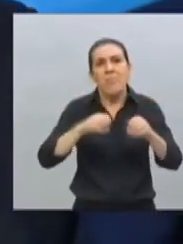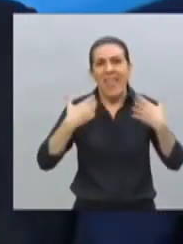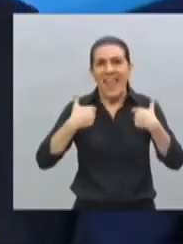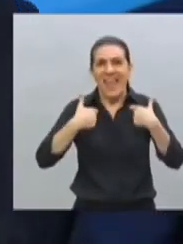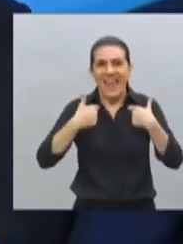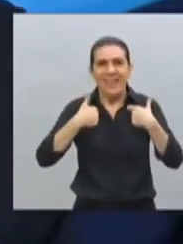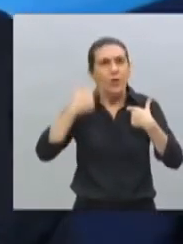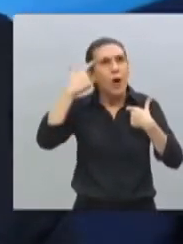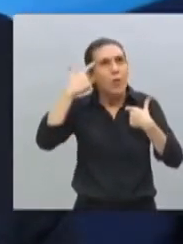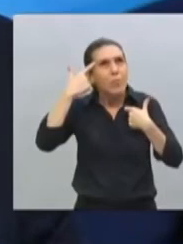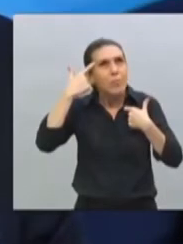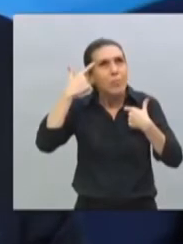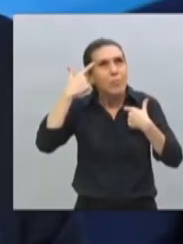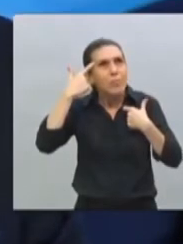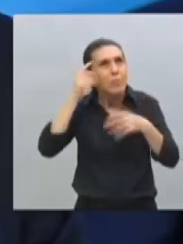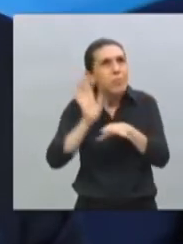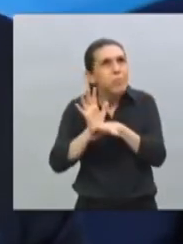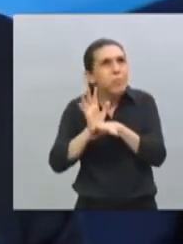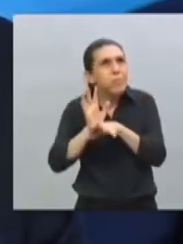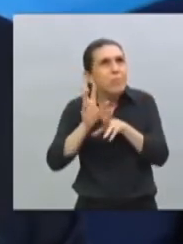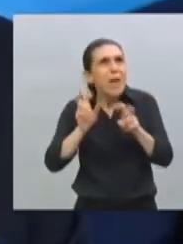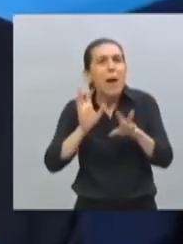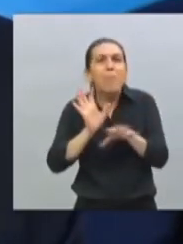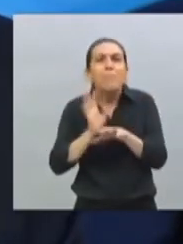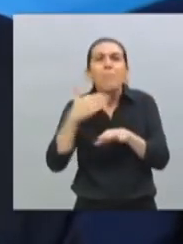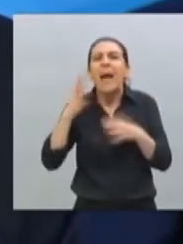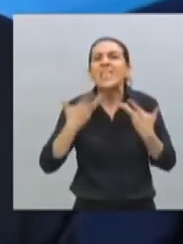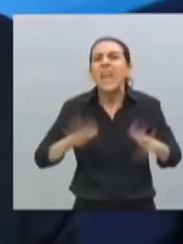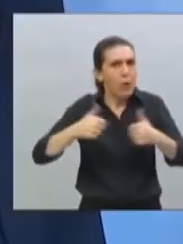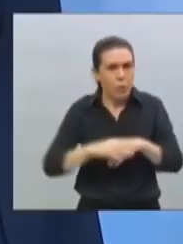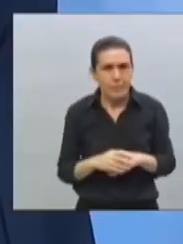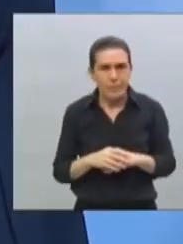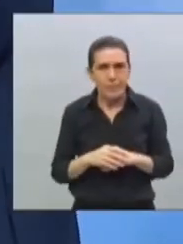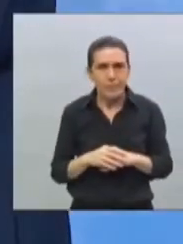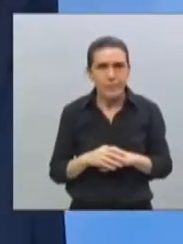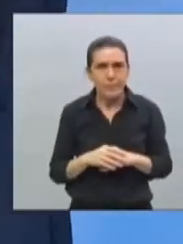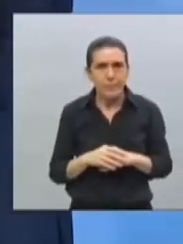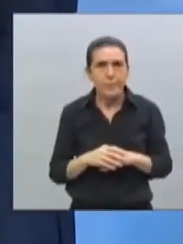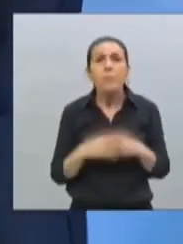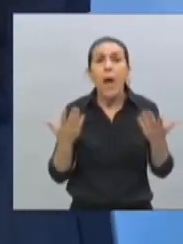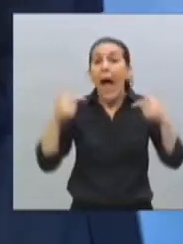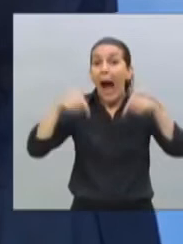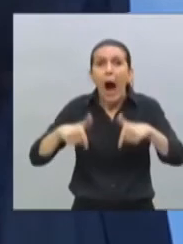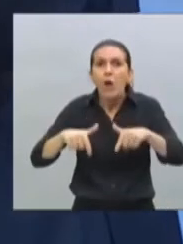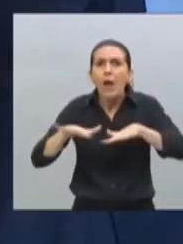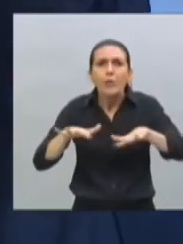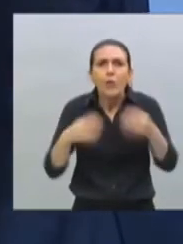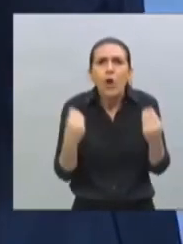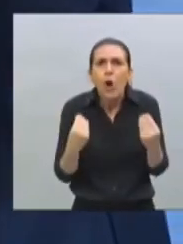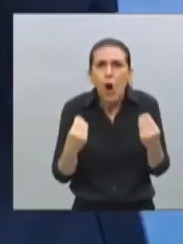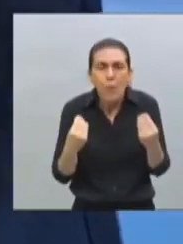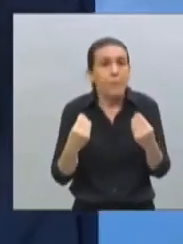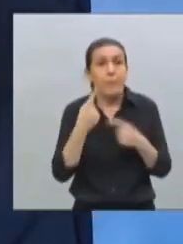hoy a las 20 horas por Instagram, uh-huh. vivo va a ser, desde la cuenta de Generación